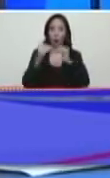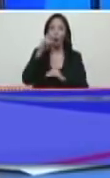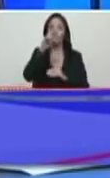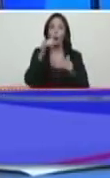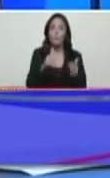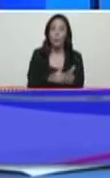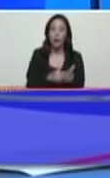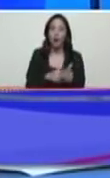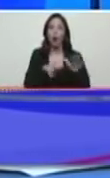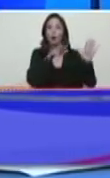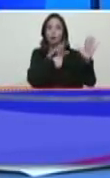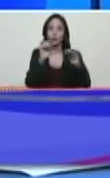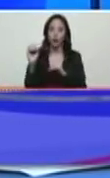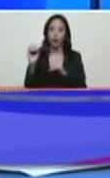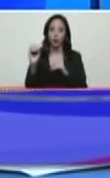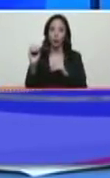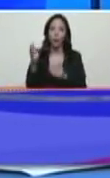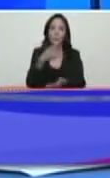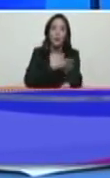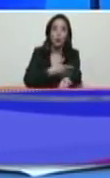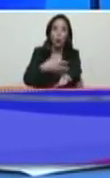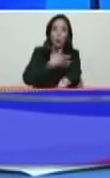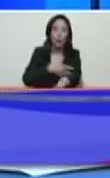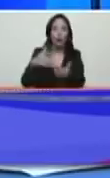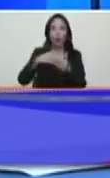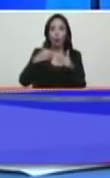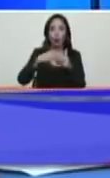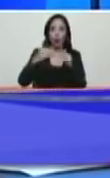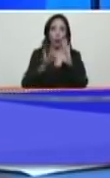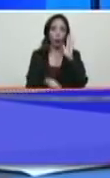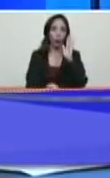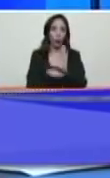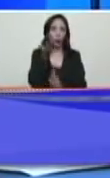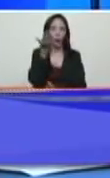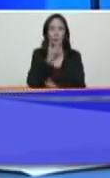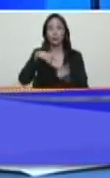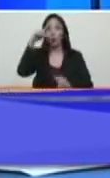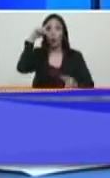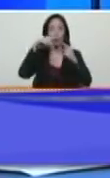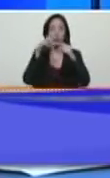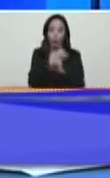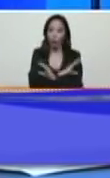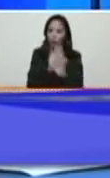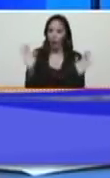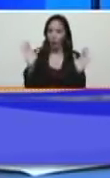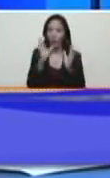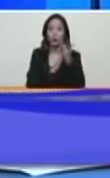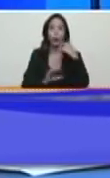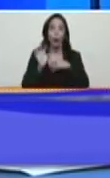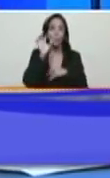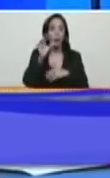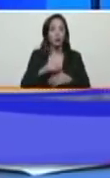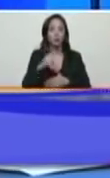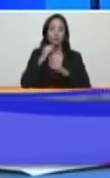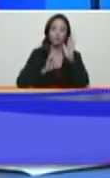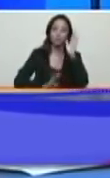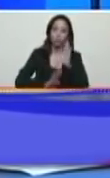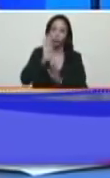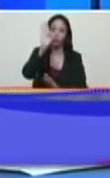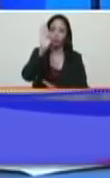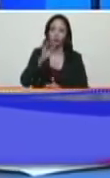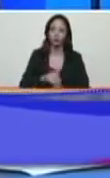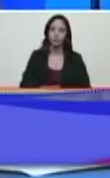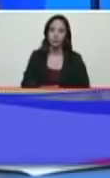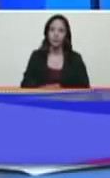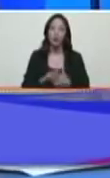1.800 millones en divisas de negocio, de intención de negocio para nuestro país, para potenciar